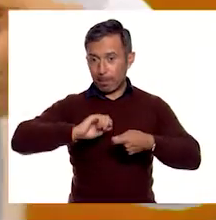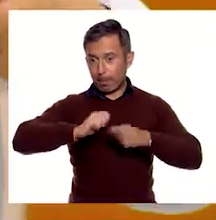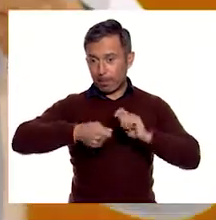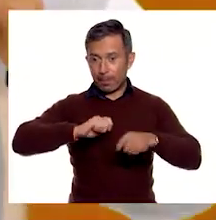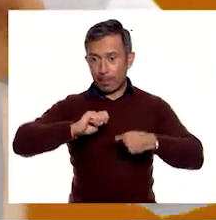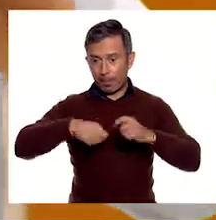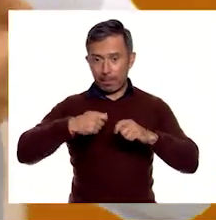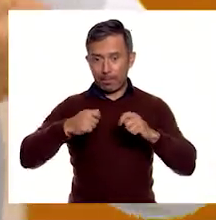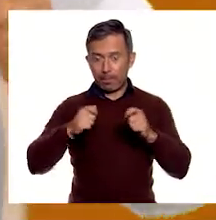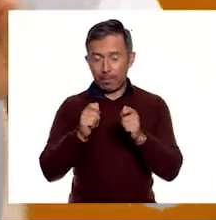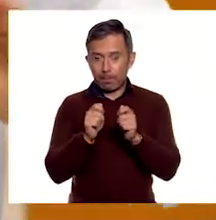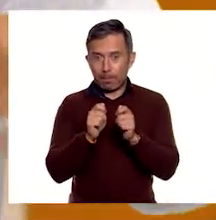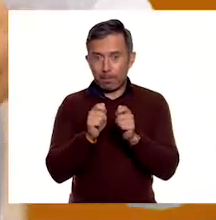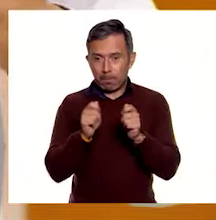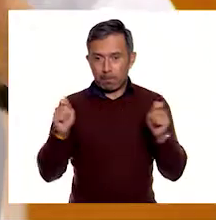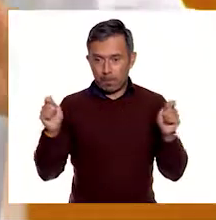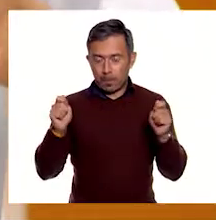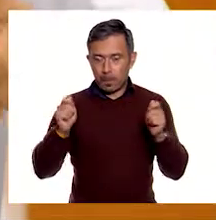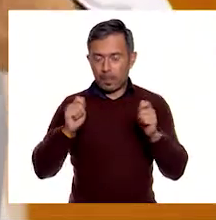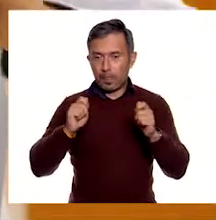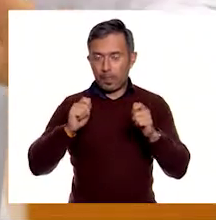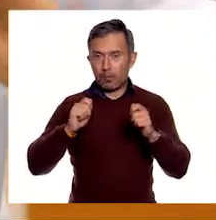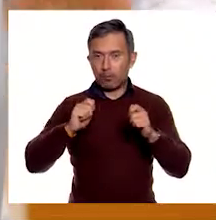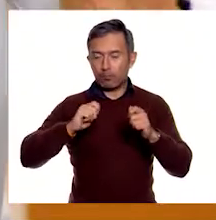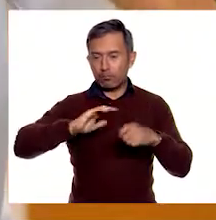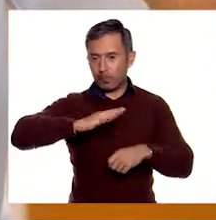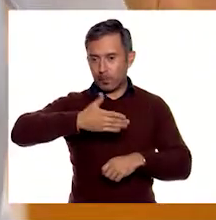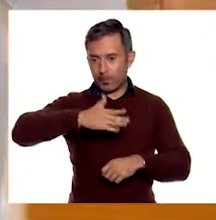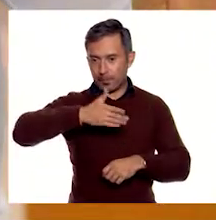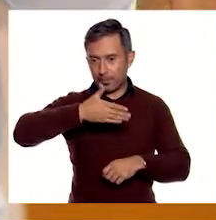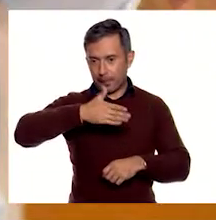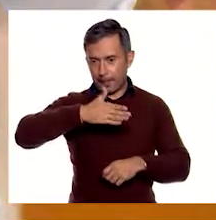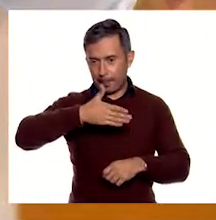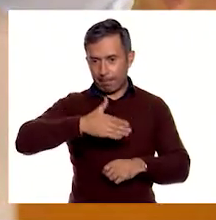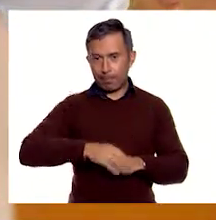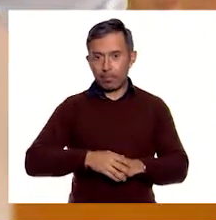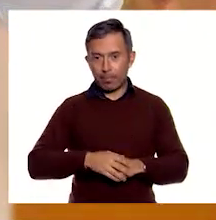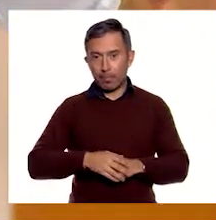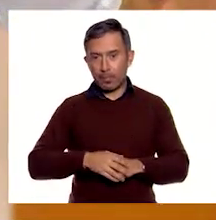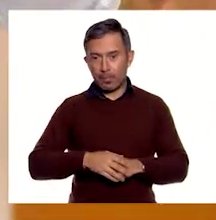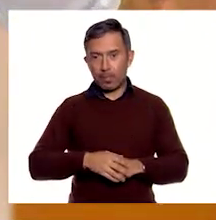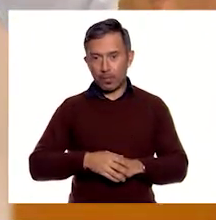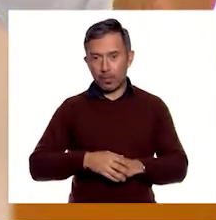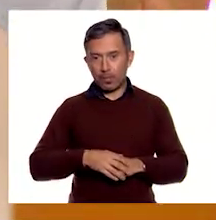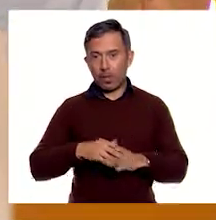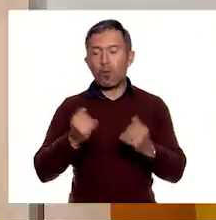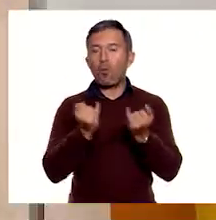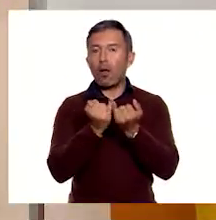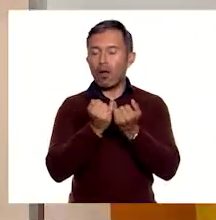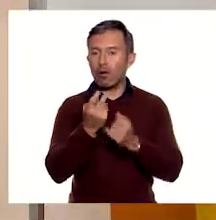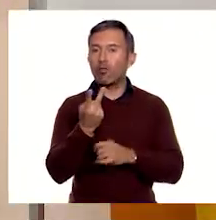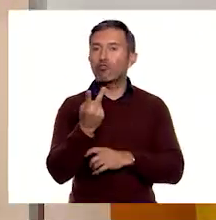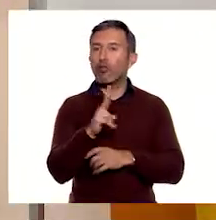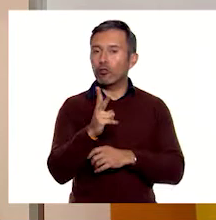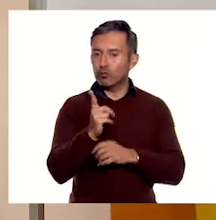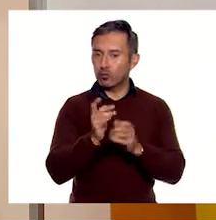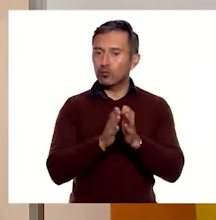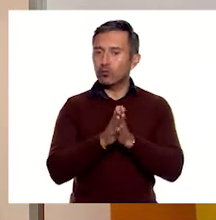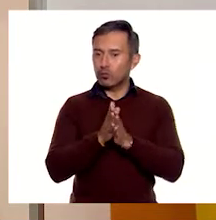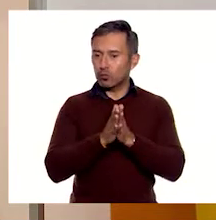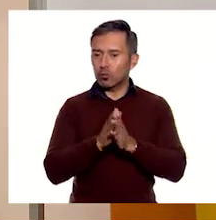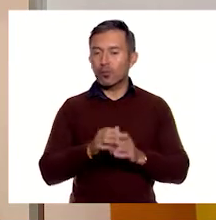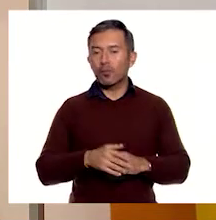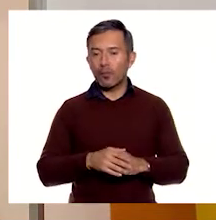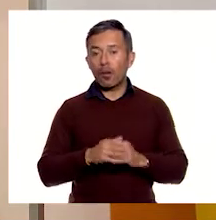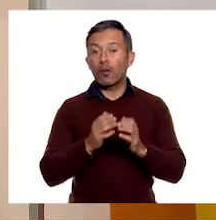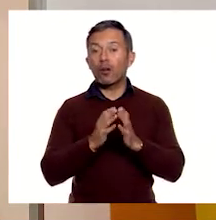el círculo y también se va a crear la ilusión óptica de que las dos imágenes están juntas. Que el pescadito el